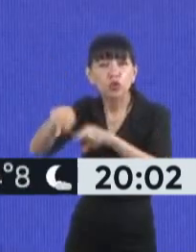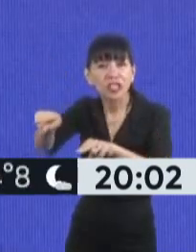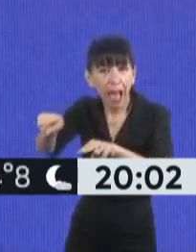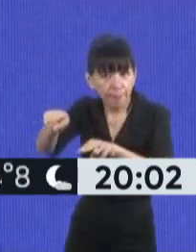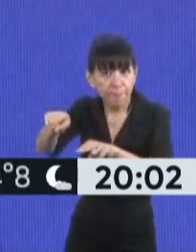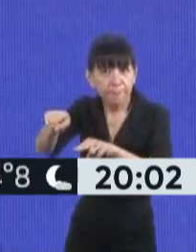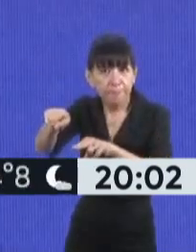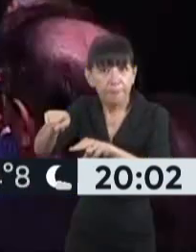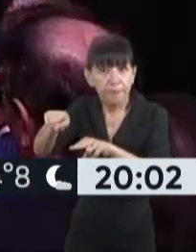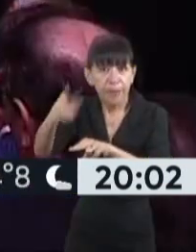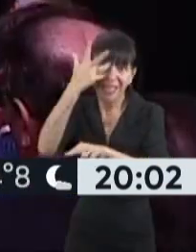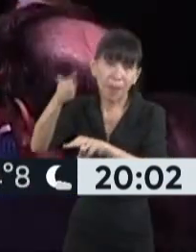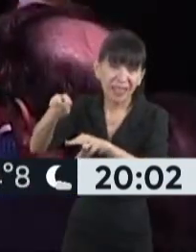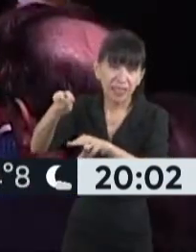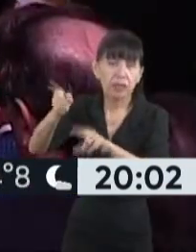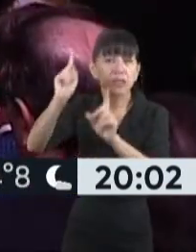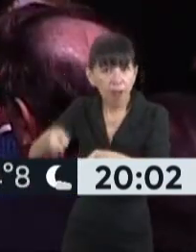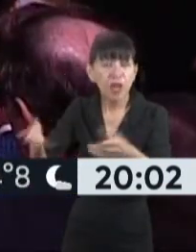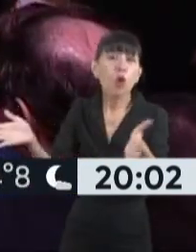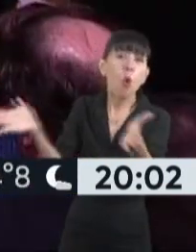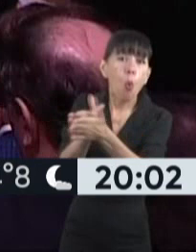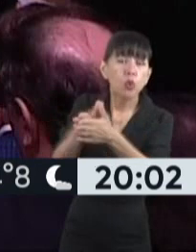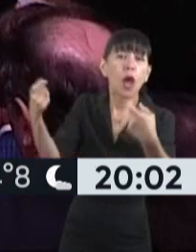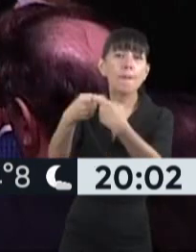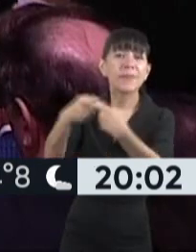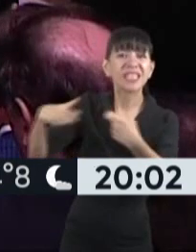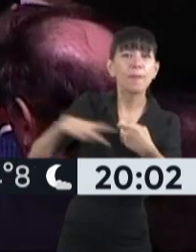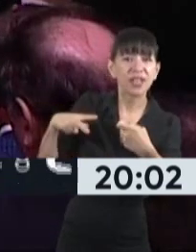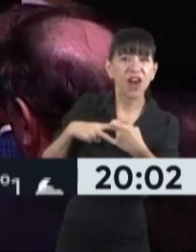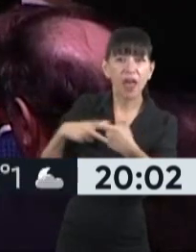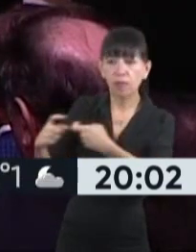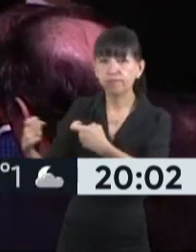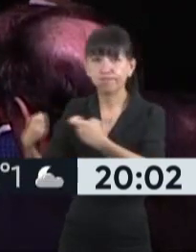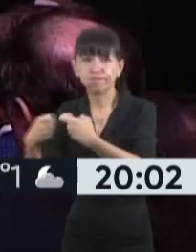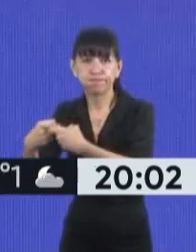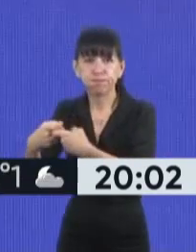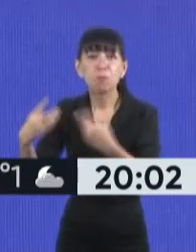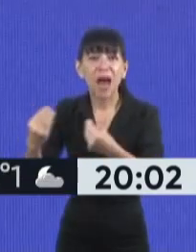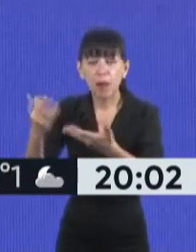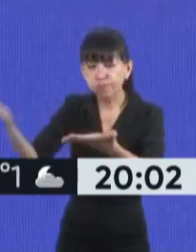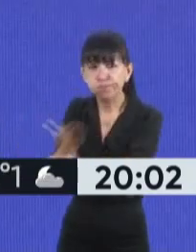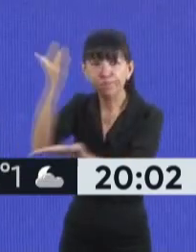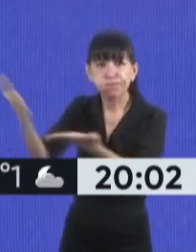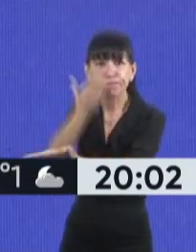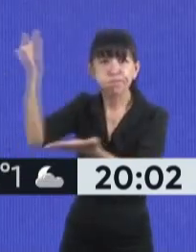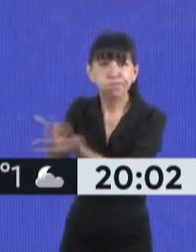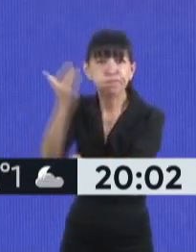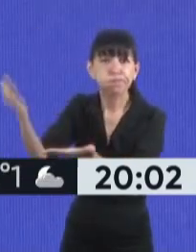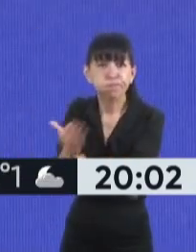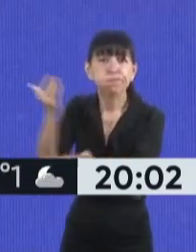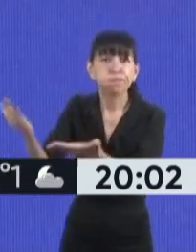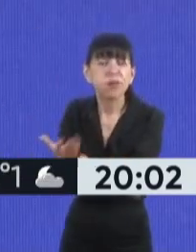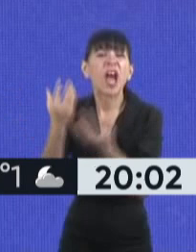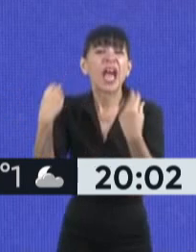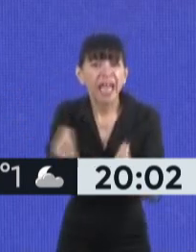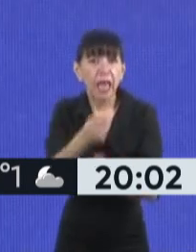CONICET y de una empresa privada. Todos asociados para producir en Argentina la vacuna contra el